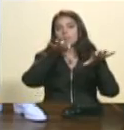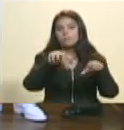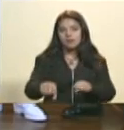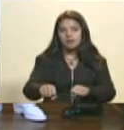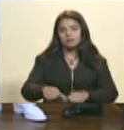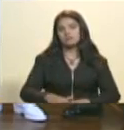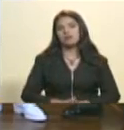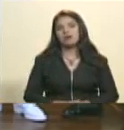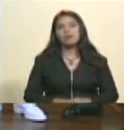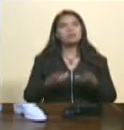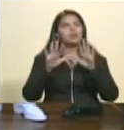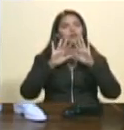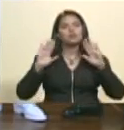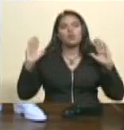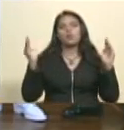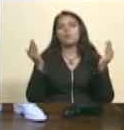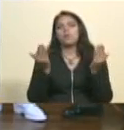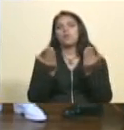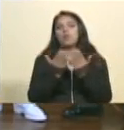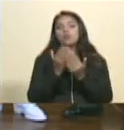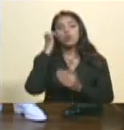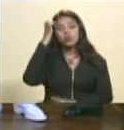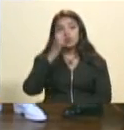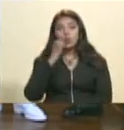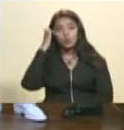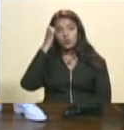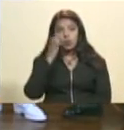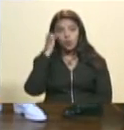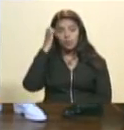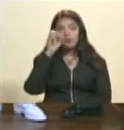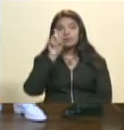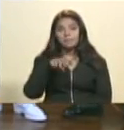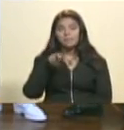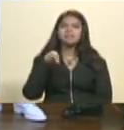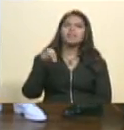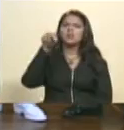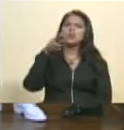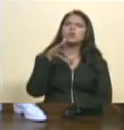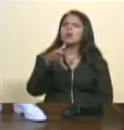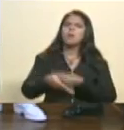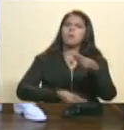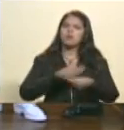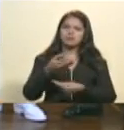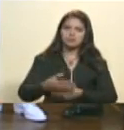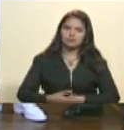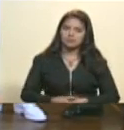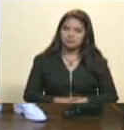imperialistas del mundo, de Europa y del norte? ¿Qué vamos a hacer con ellos?